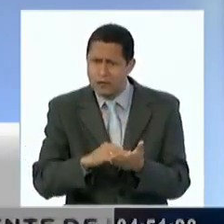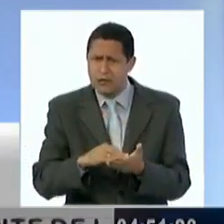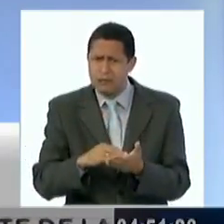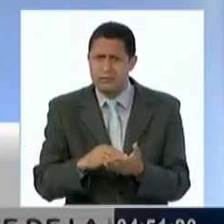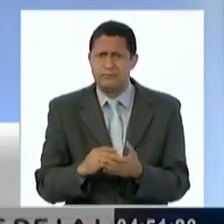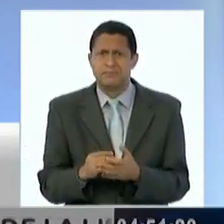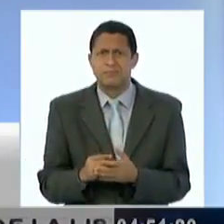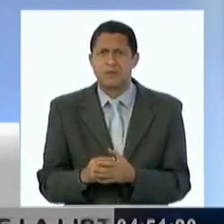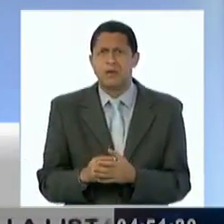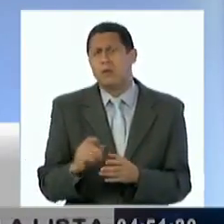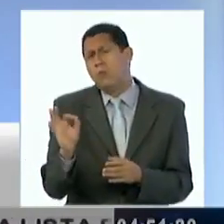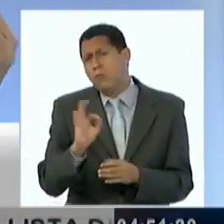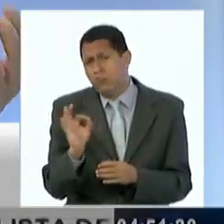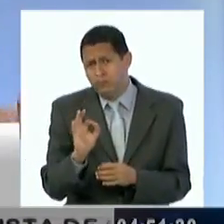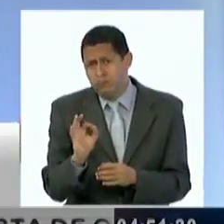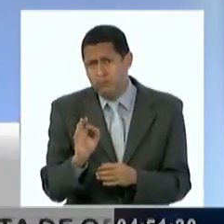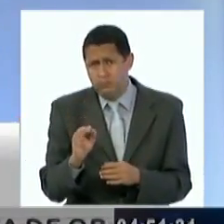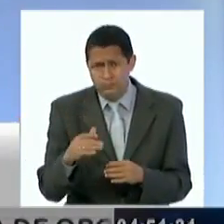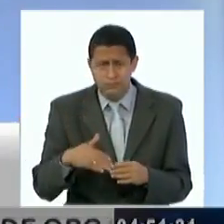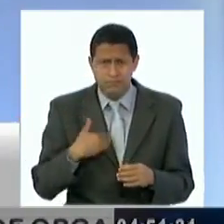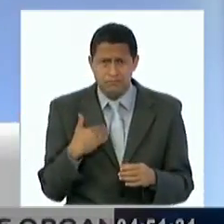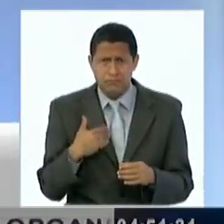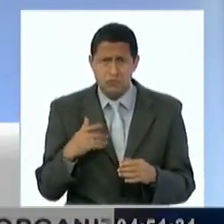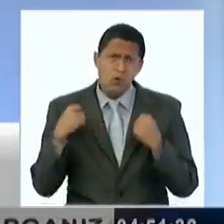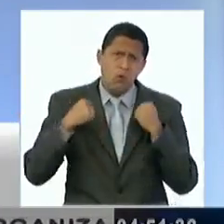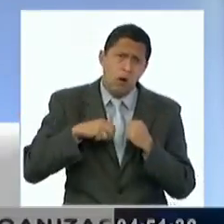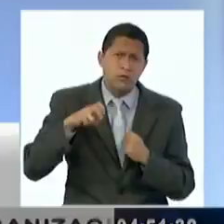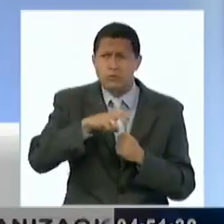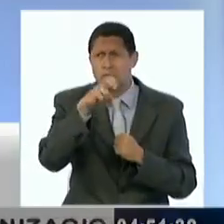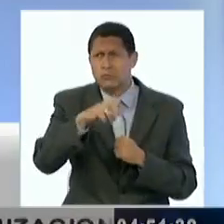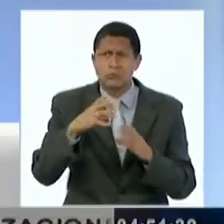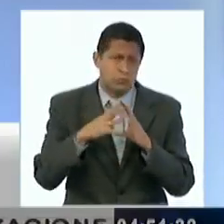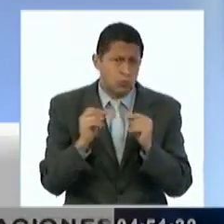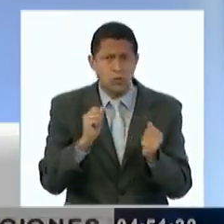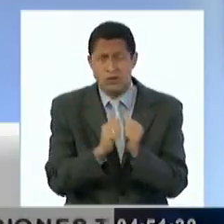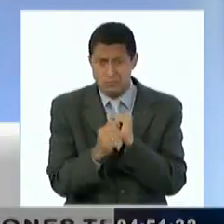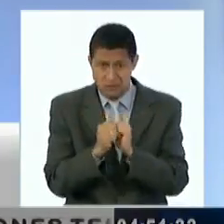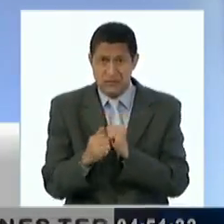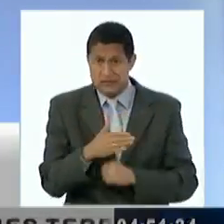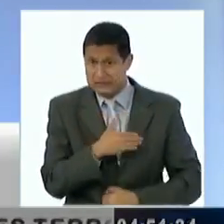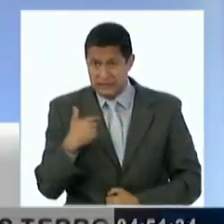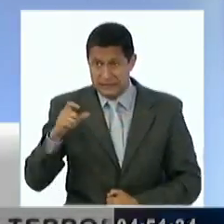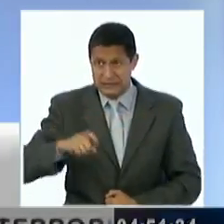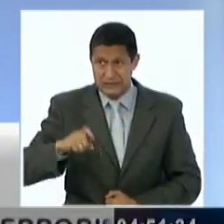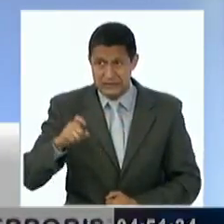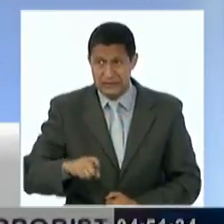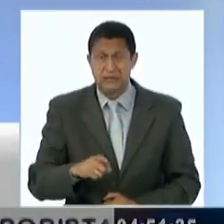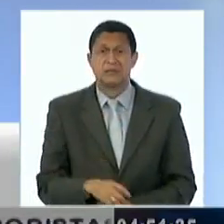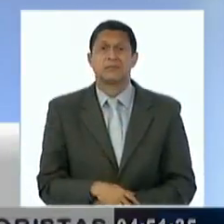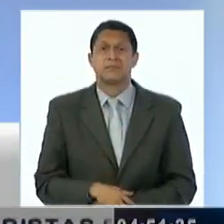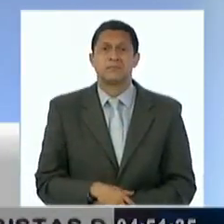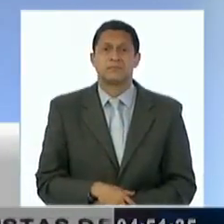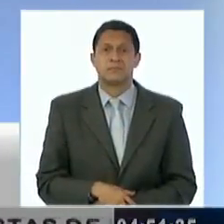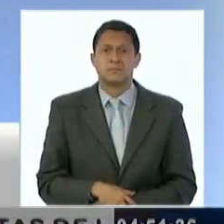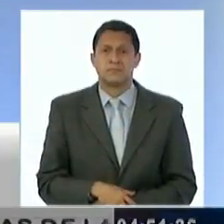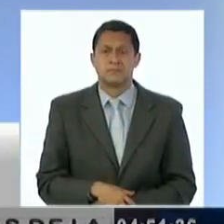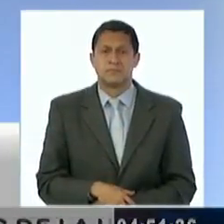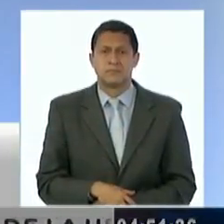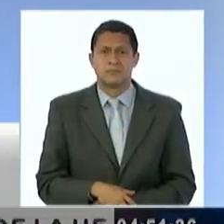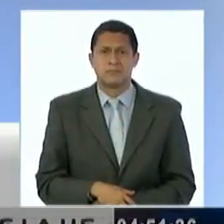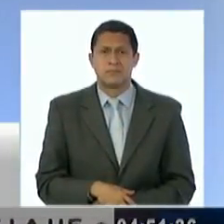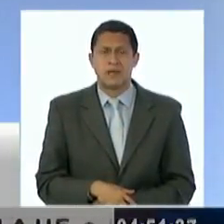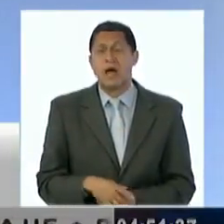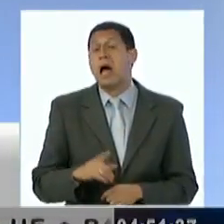entrenando para seguir haciendo excursionismo y todas estas actividades deportivas que requieren de específico especifidades